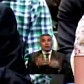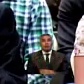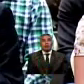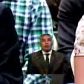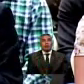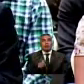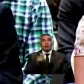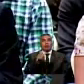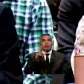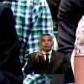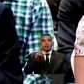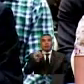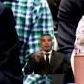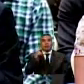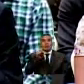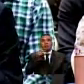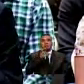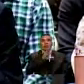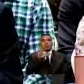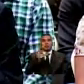gasolina extra en